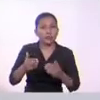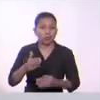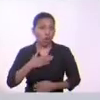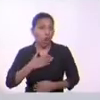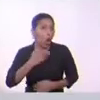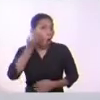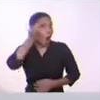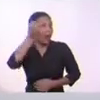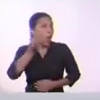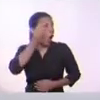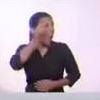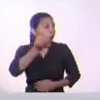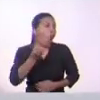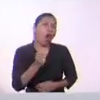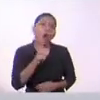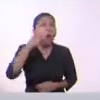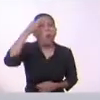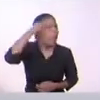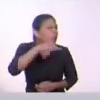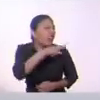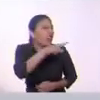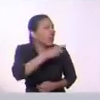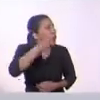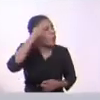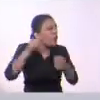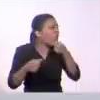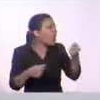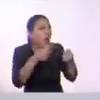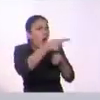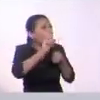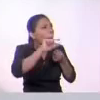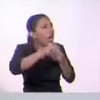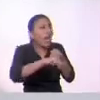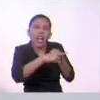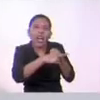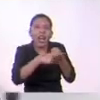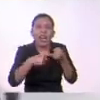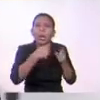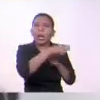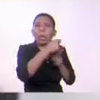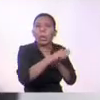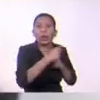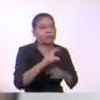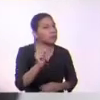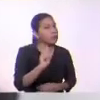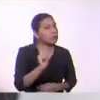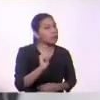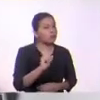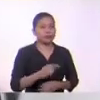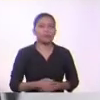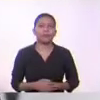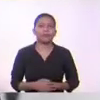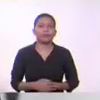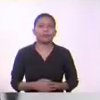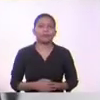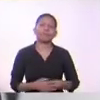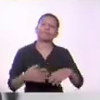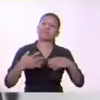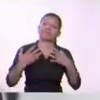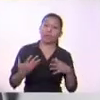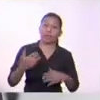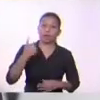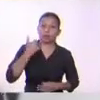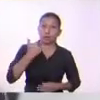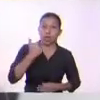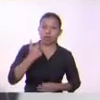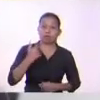opinión o no juzgue lo que el entrevistado está respondiendo. Para poder desarrollar una buena